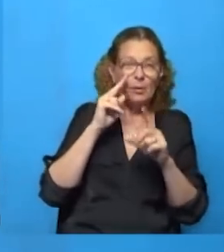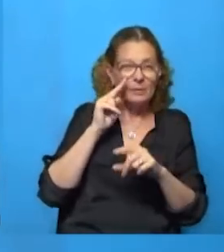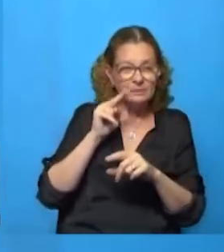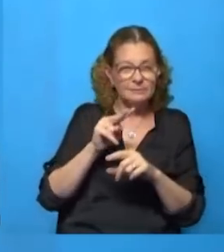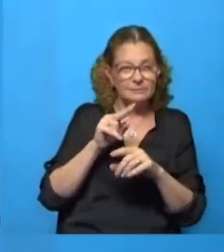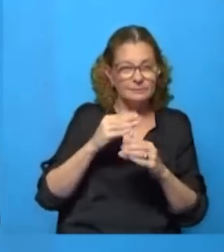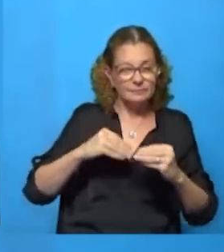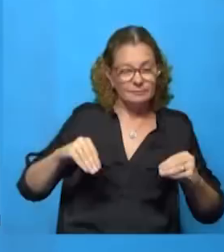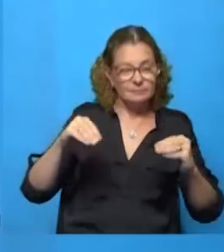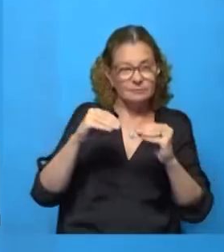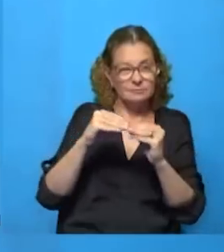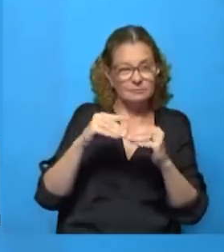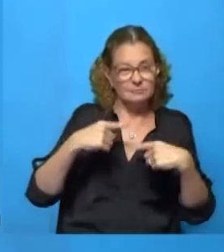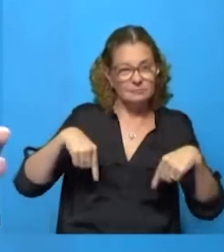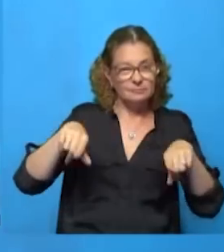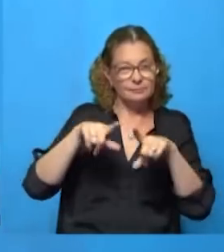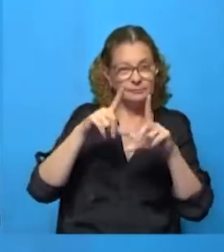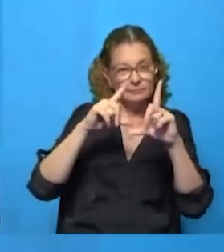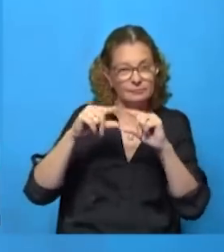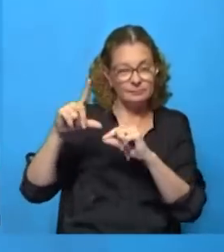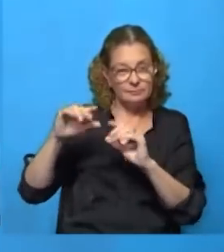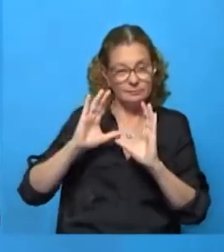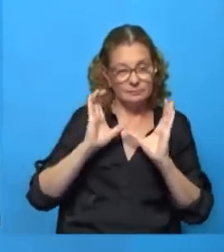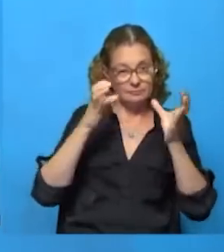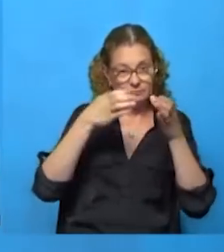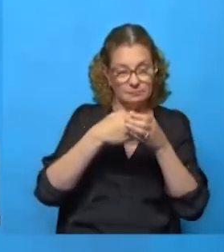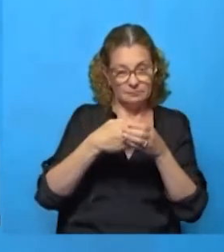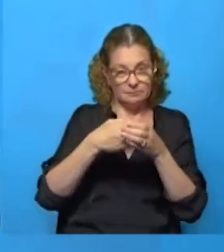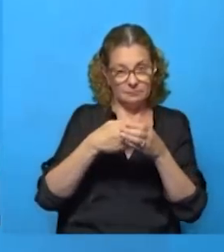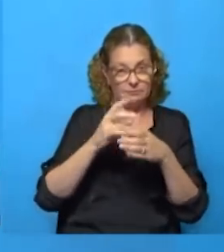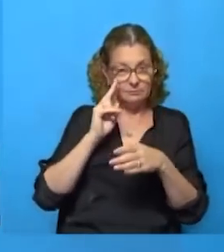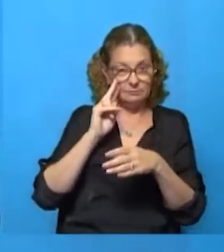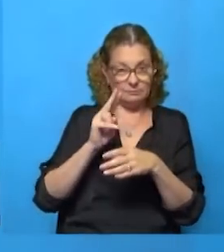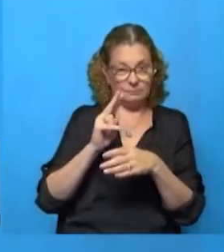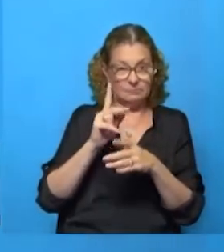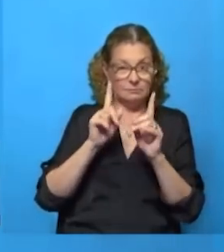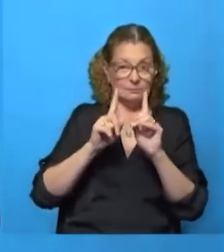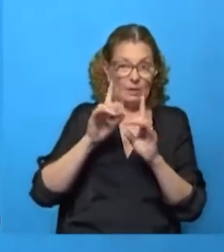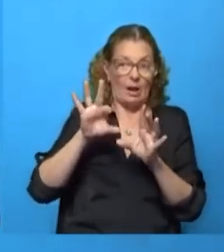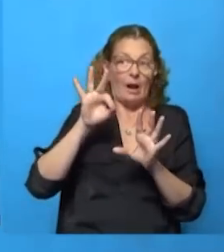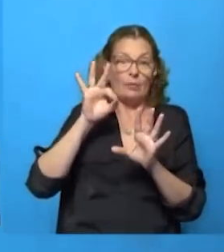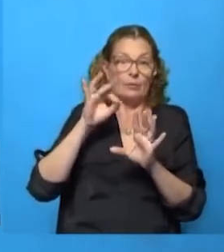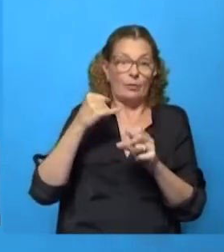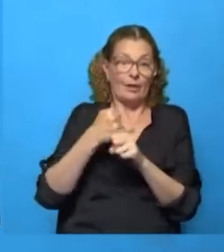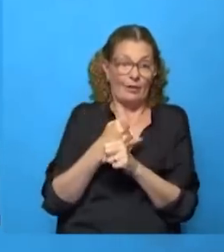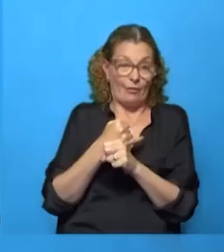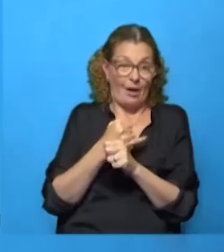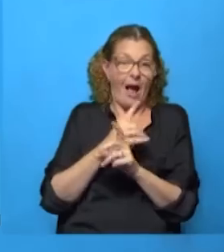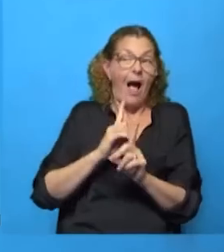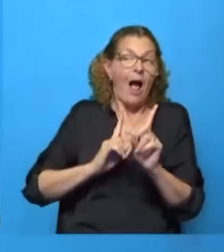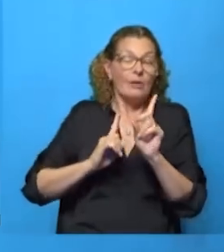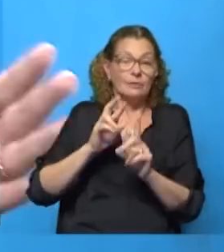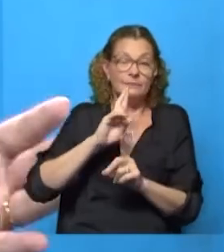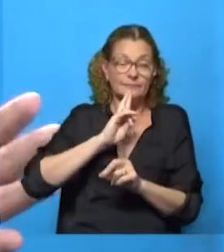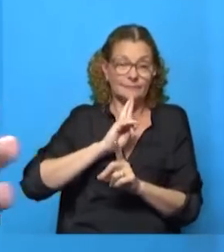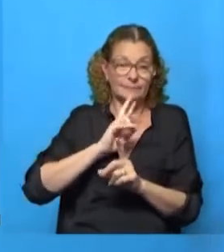el conjunto de todas las encuestas del mundo lo que encontramos son excepciones cuando hay fallas no cuando el